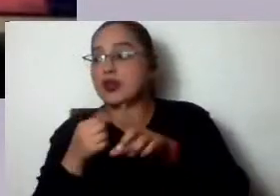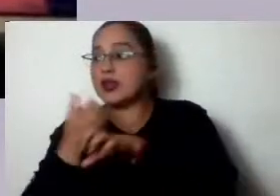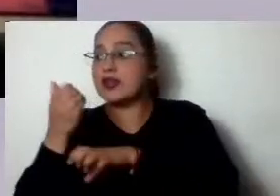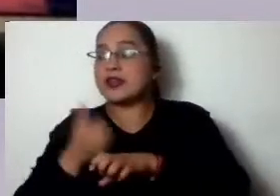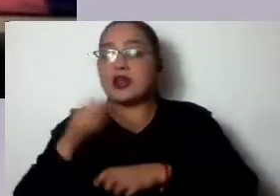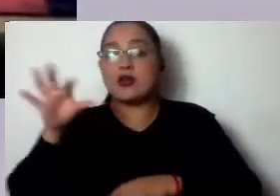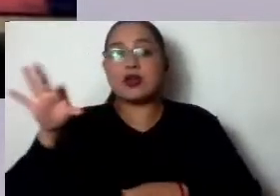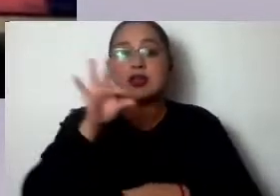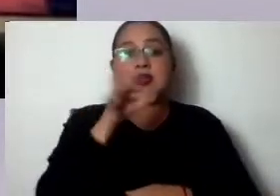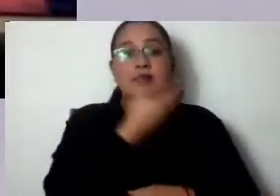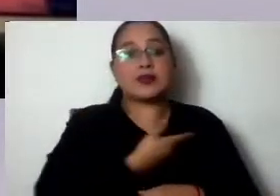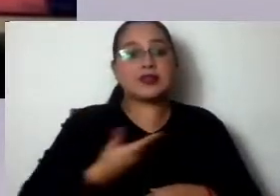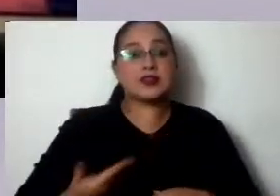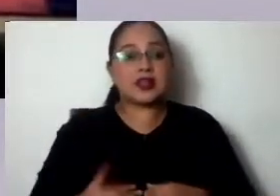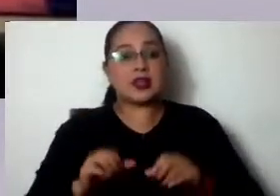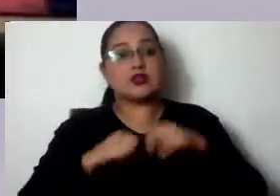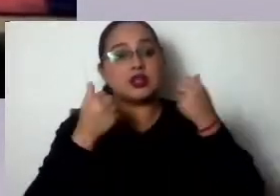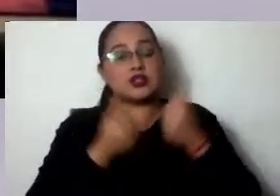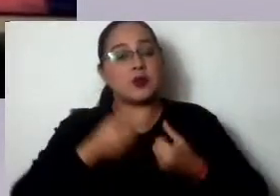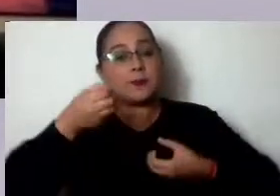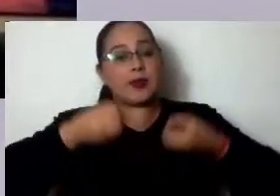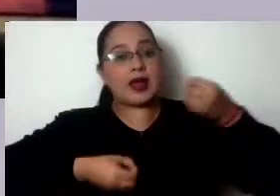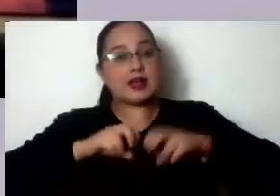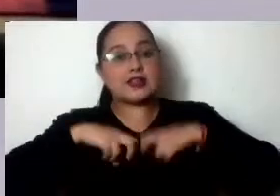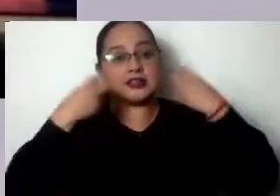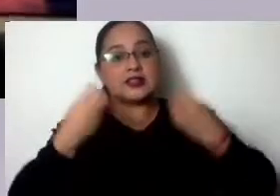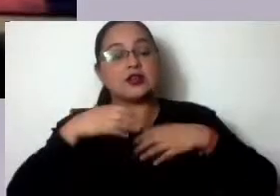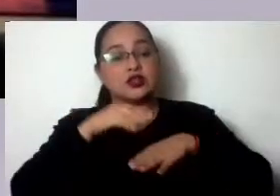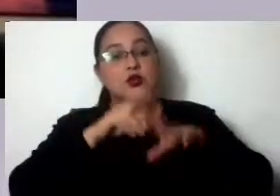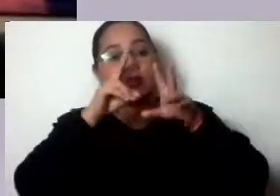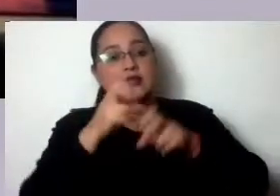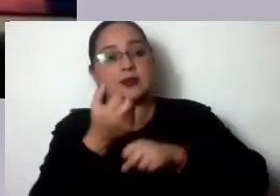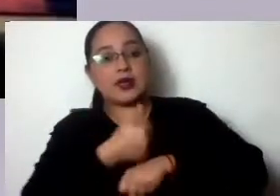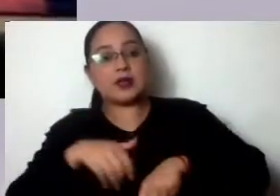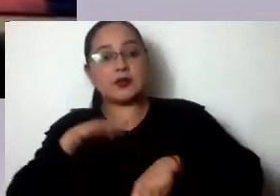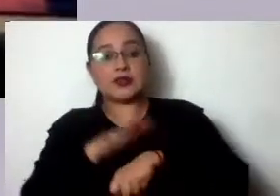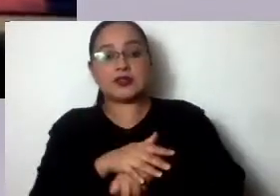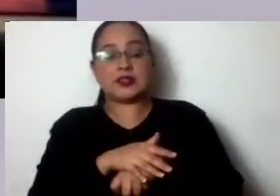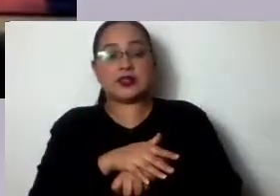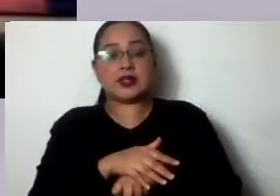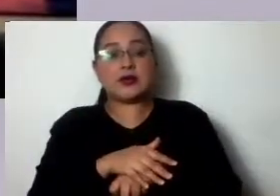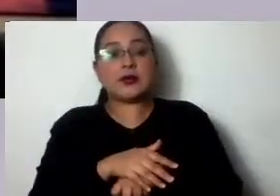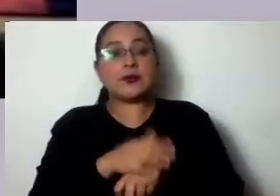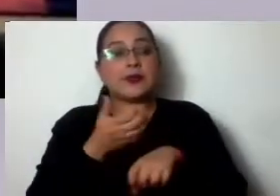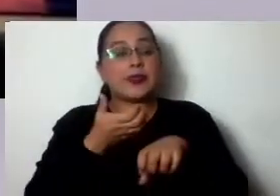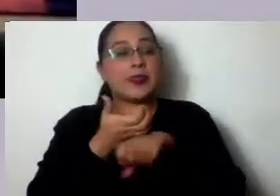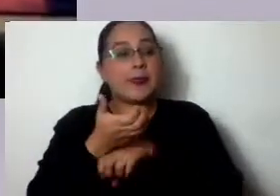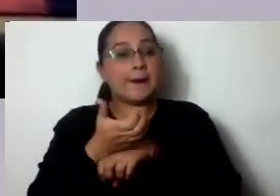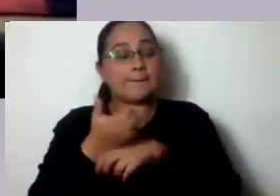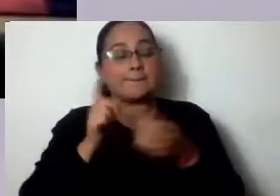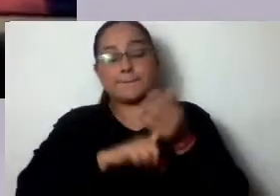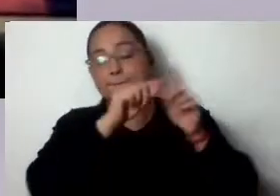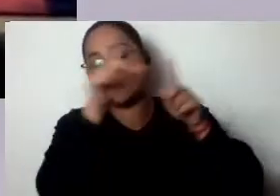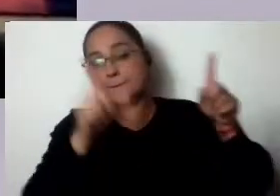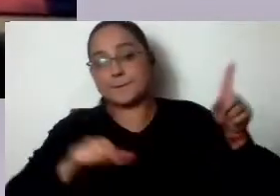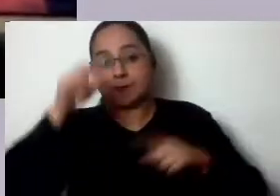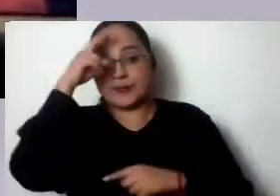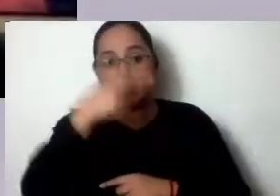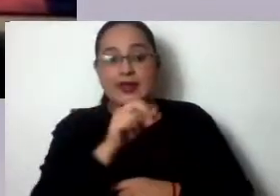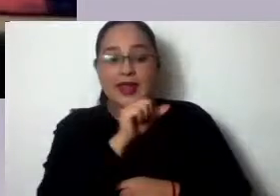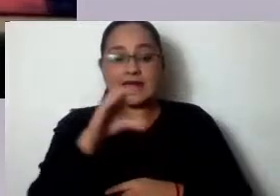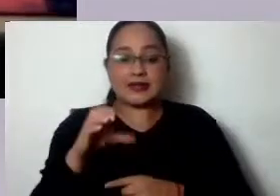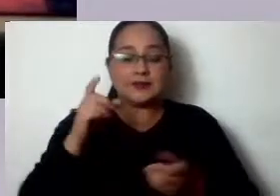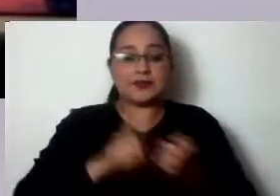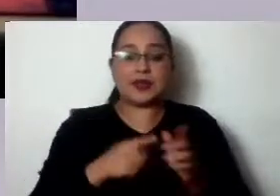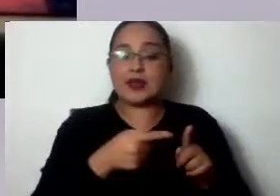presidente de la asociación de magistrados de tribunales de lo contencioso-administrativo de los estados unidos mexicanos hace por el